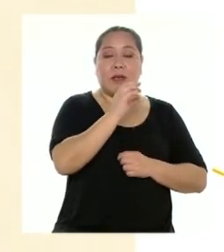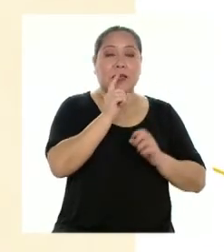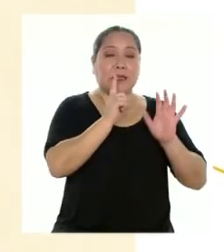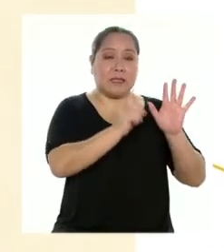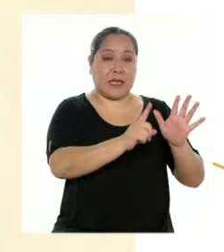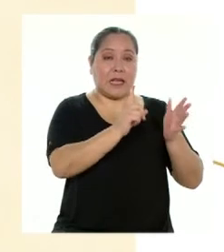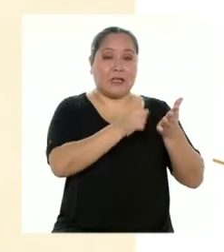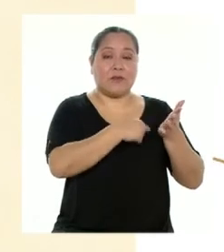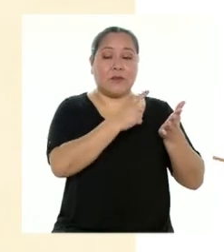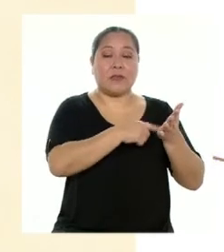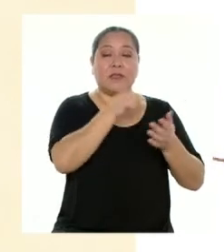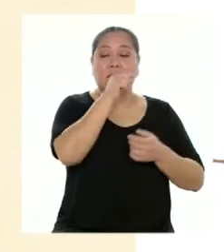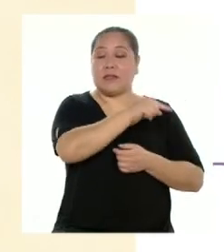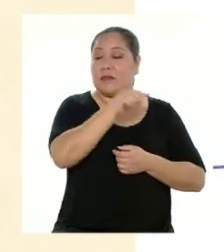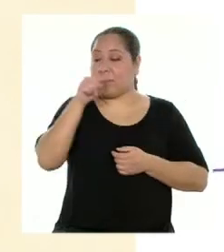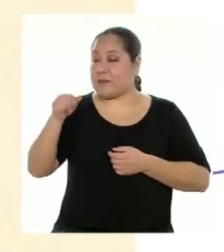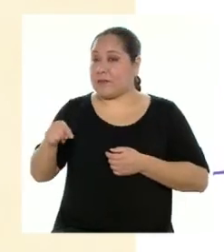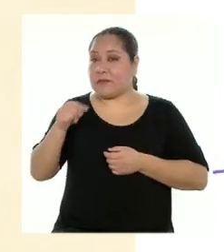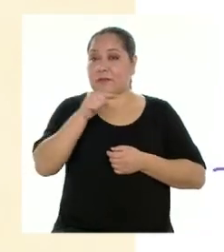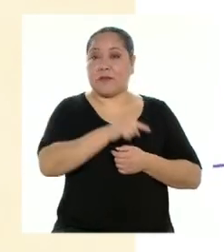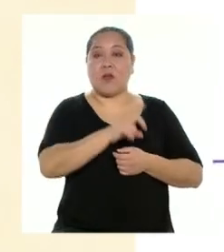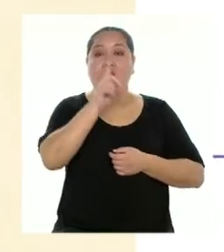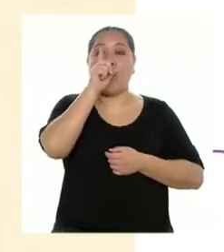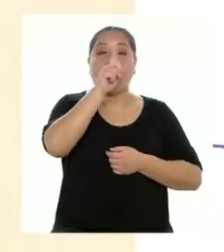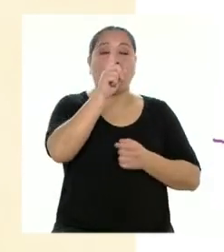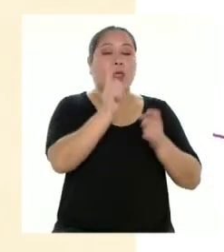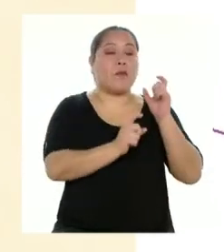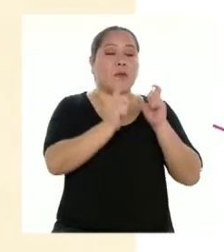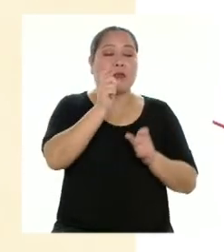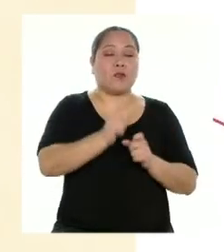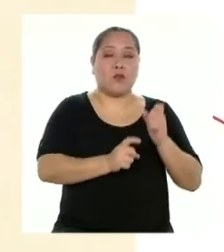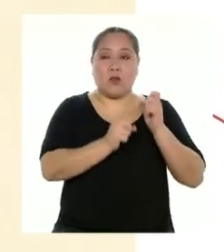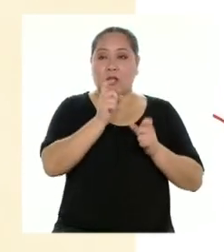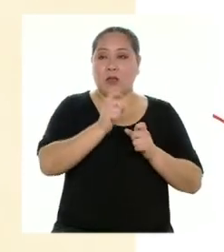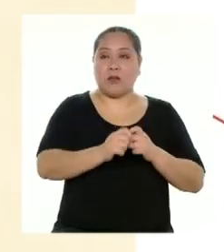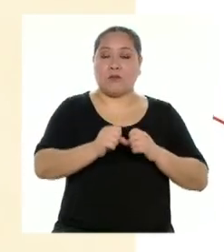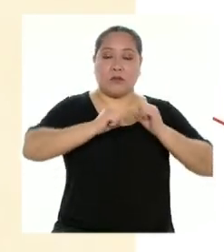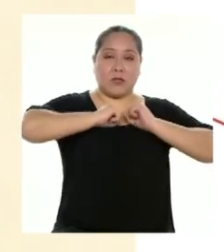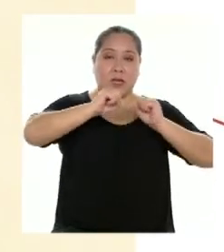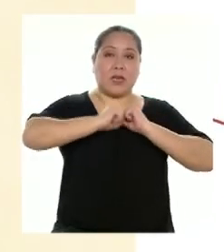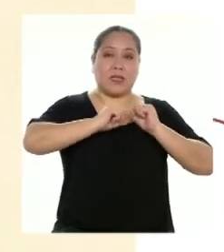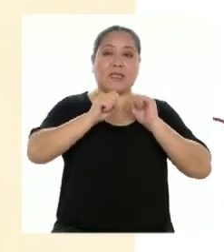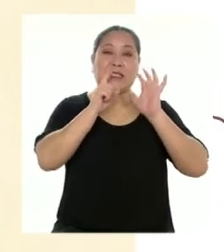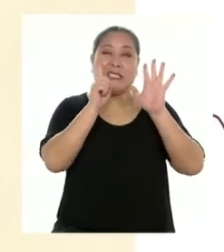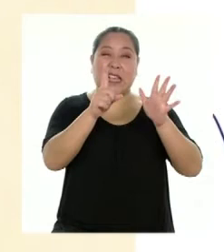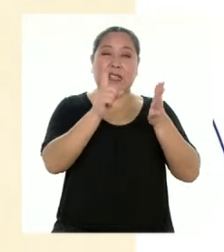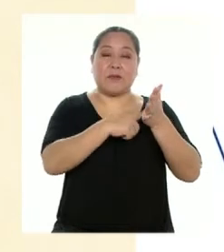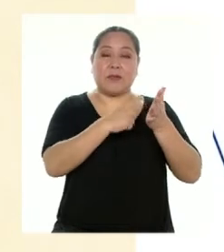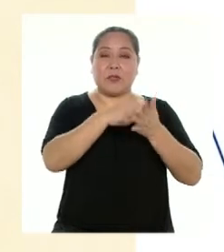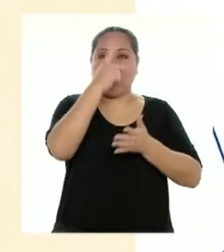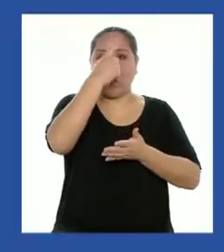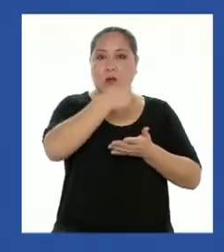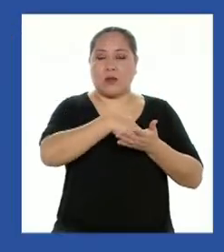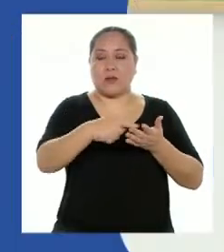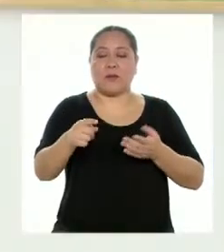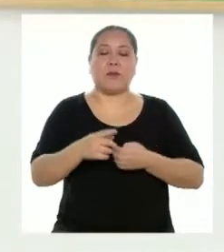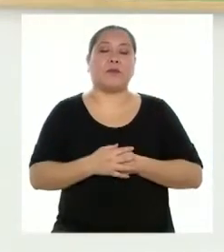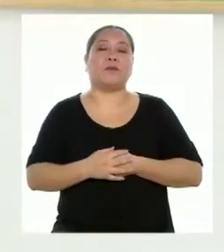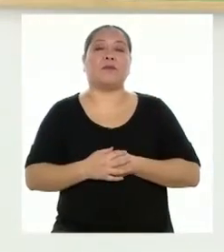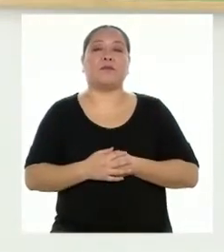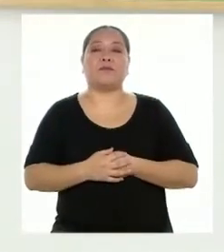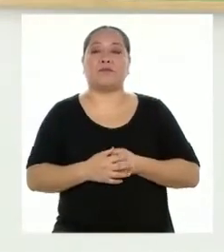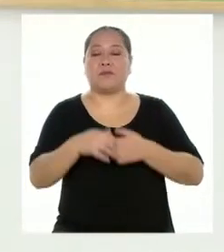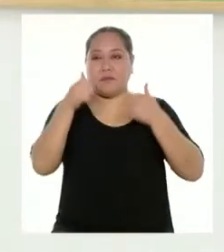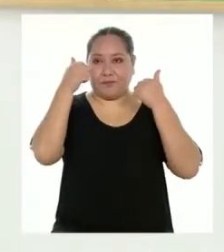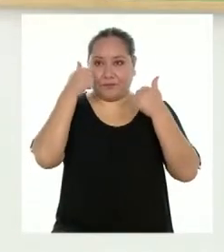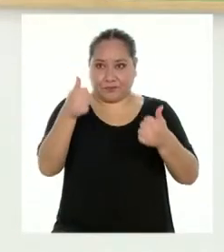veces. En ambos casos, solo una persona realiza actividades físicas 6 veces por semana.